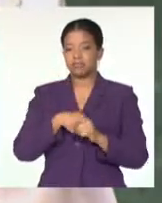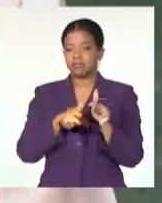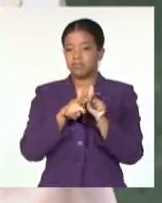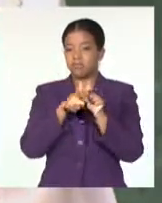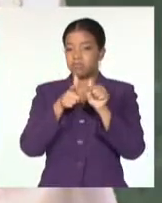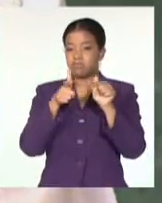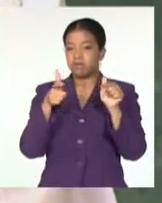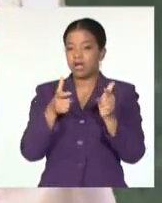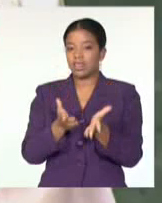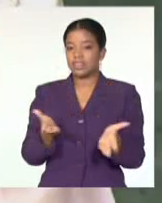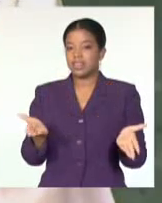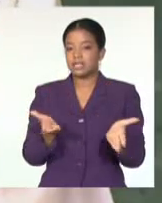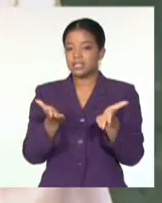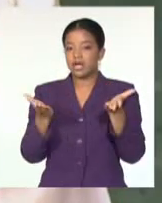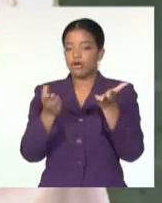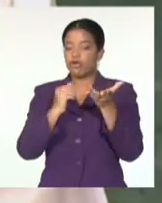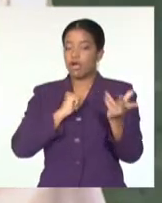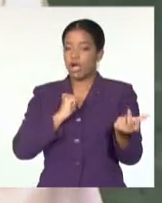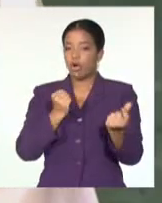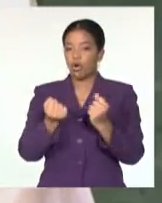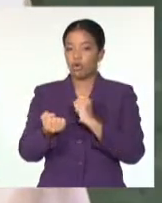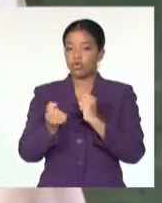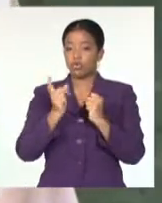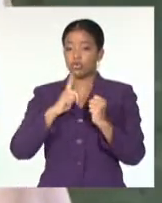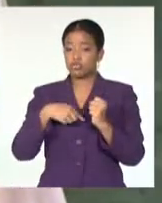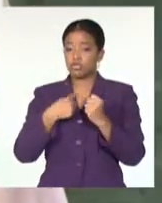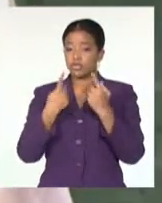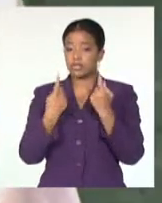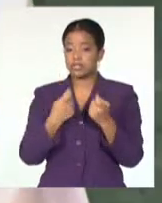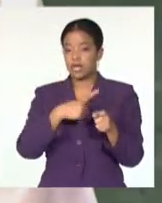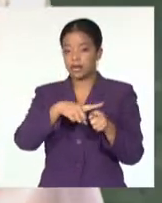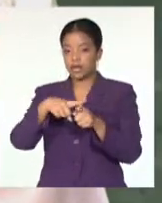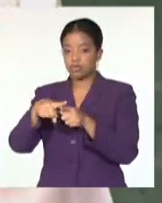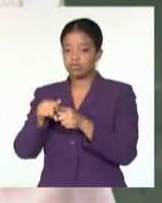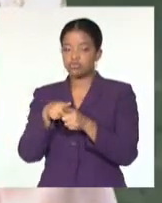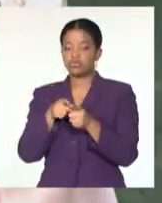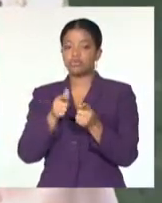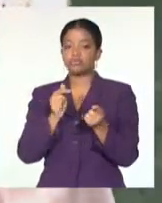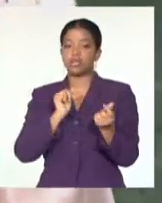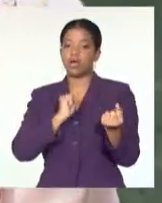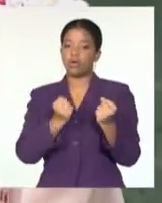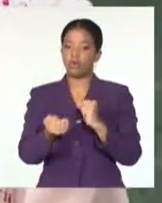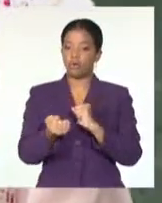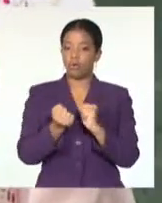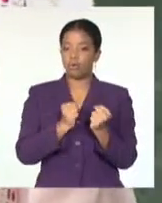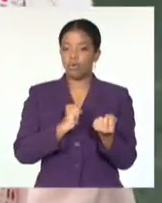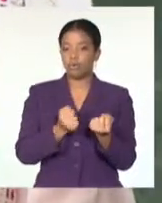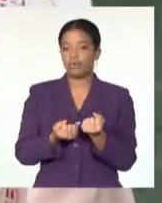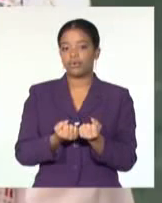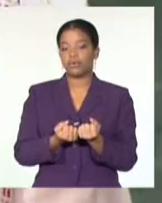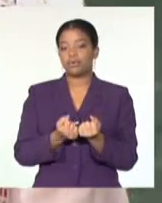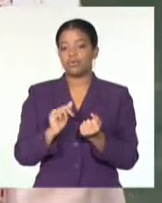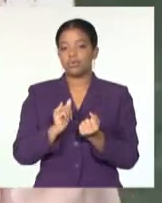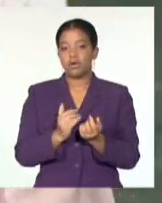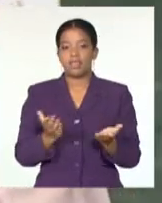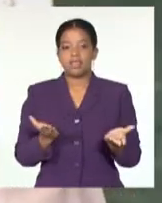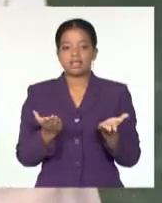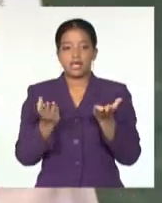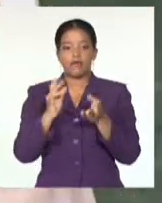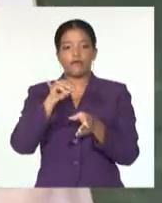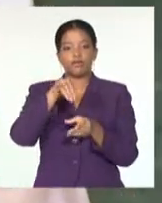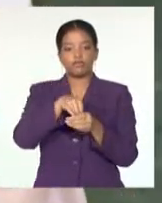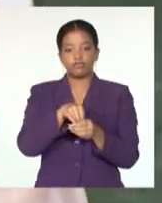carbono. Queremos asegurarnos de que nuestros recursos se usen de manera sostenible, fomentando un desarrollo inclusivo y